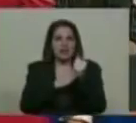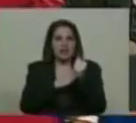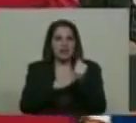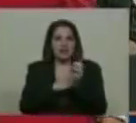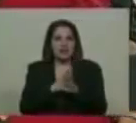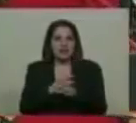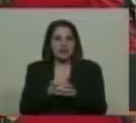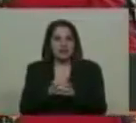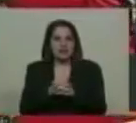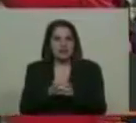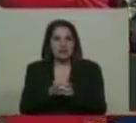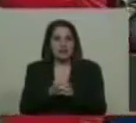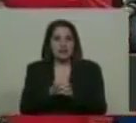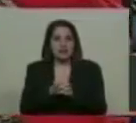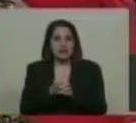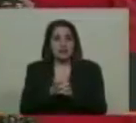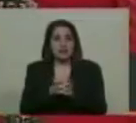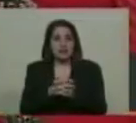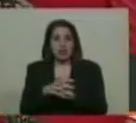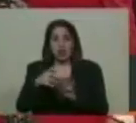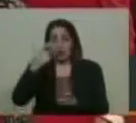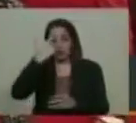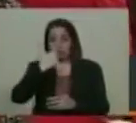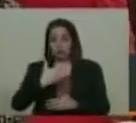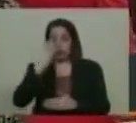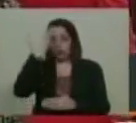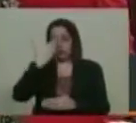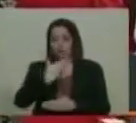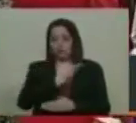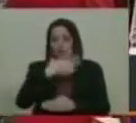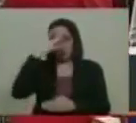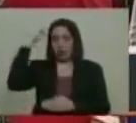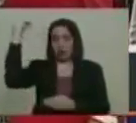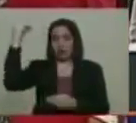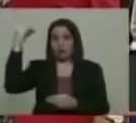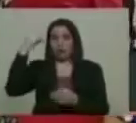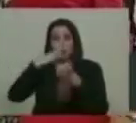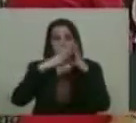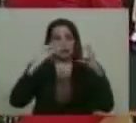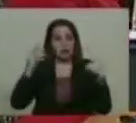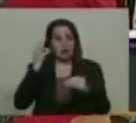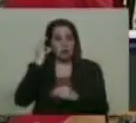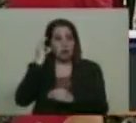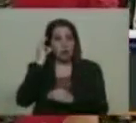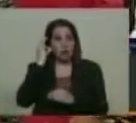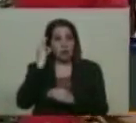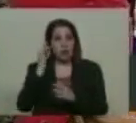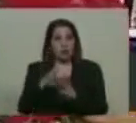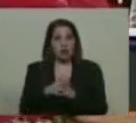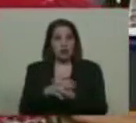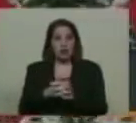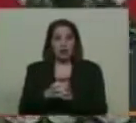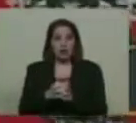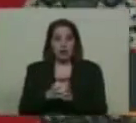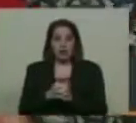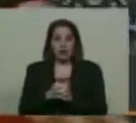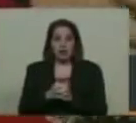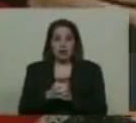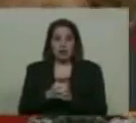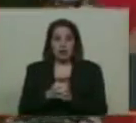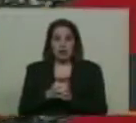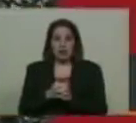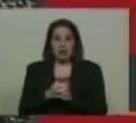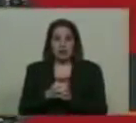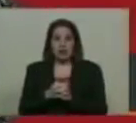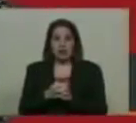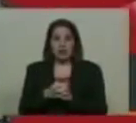Bueno, benditas, bendito sea entre todas las mujeres. Dame un saludo, Tania. A nombre de las mujeres constituyentes, por